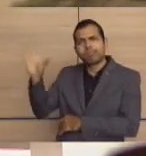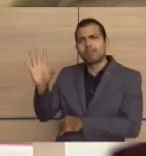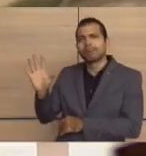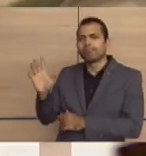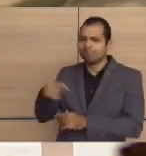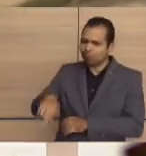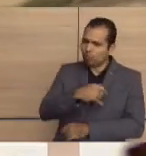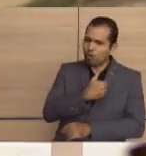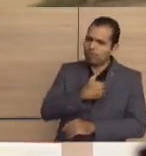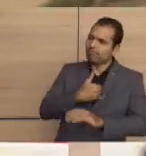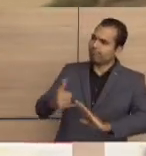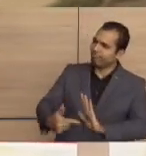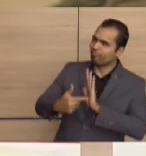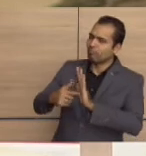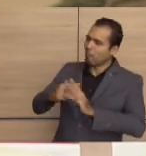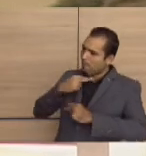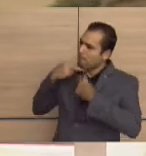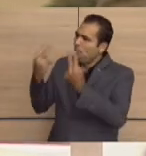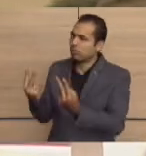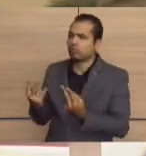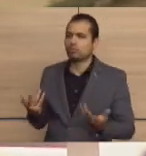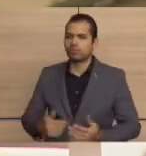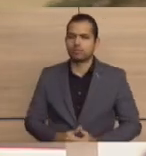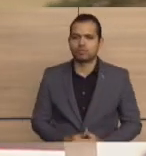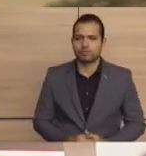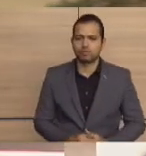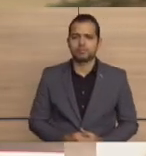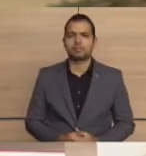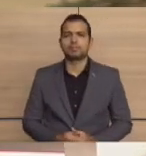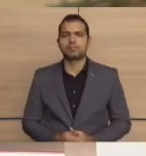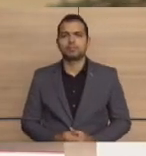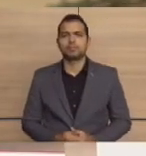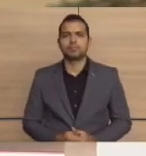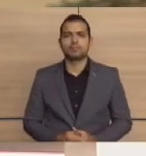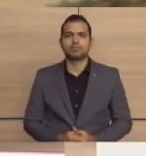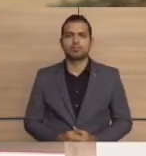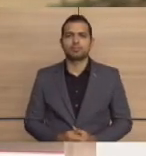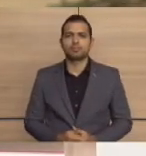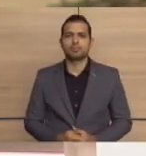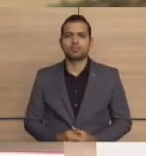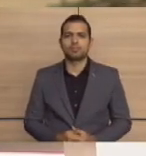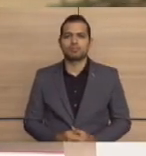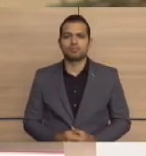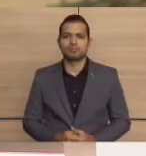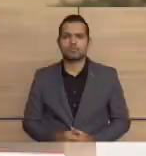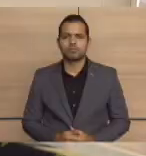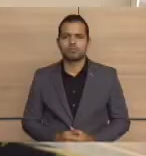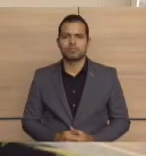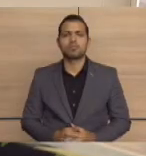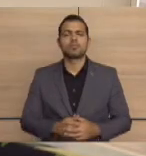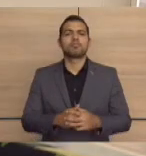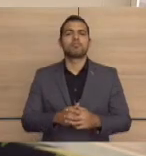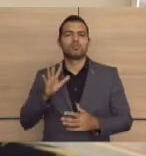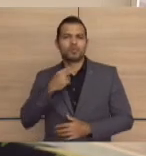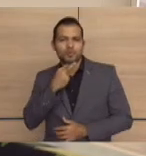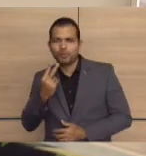hulututanikika, ya sea ya spurasha, ya tinsao tutayatanka, Muy buenos días a todos. Los